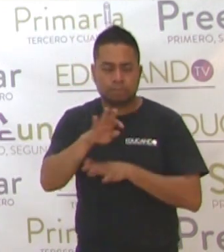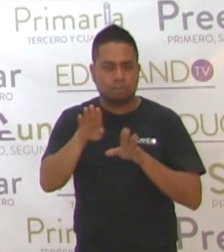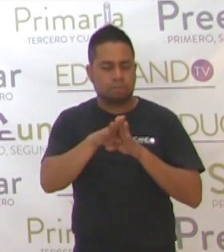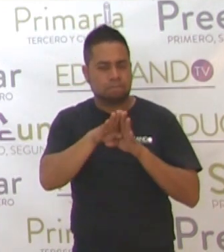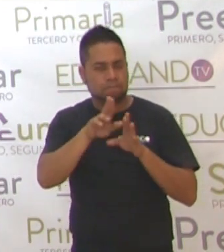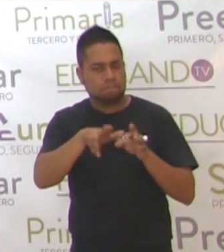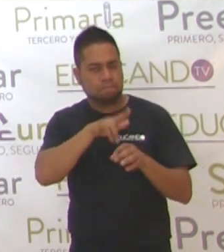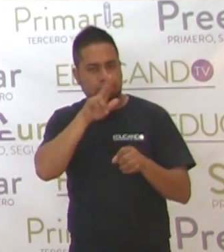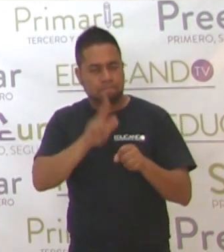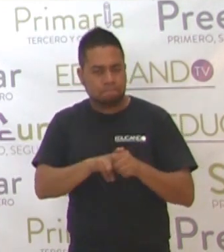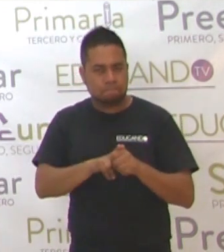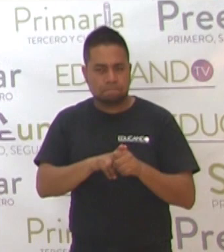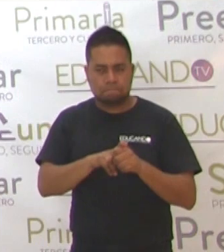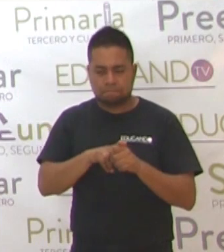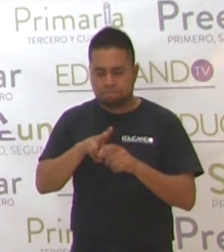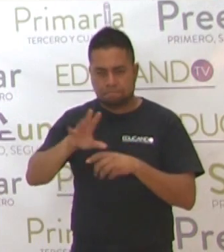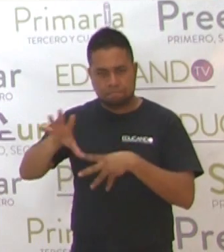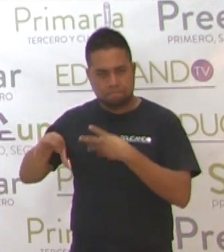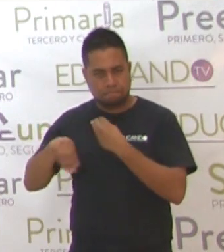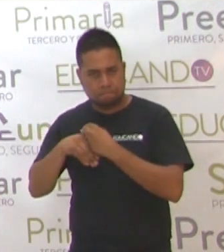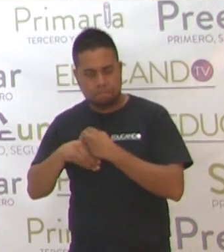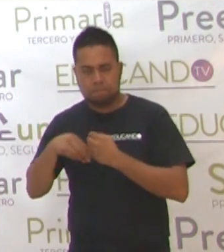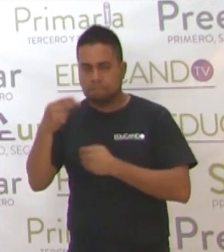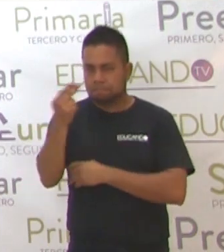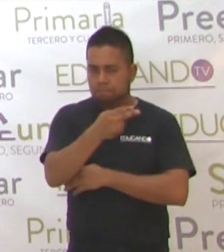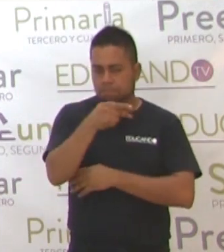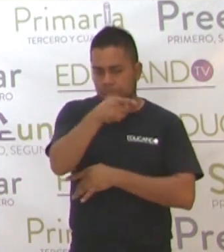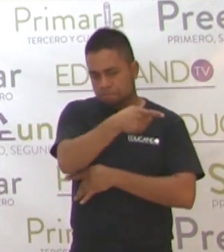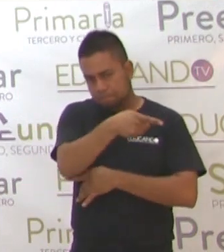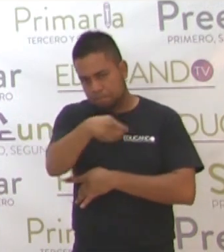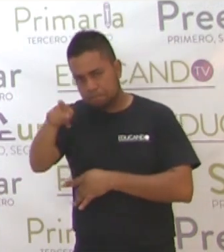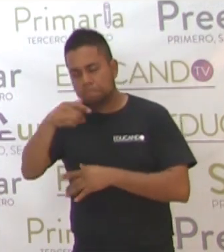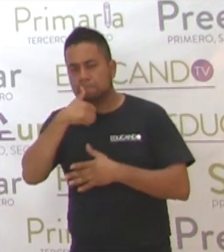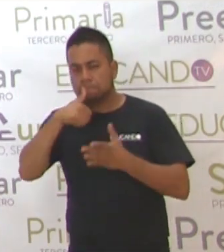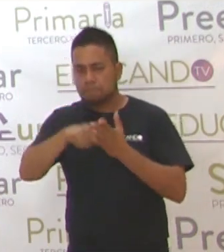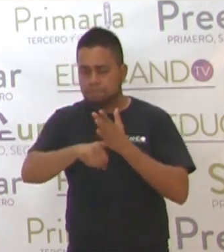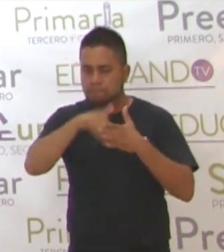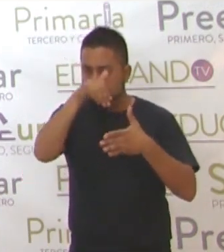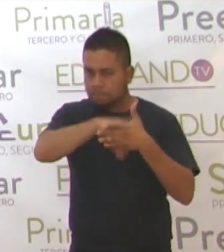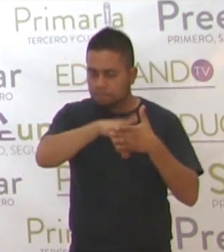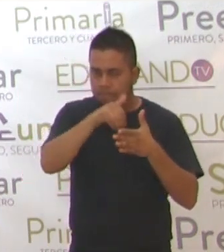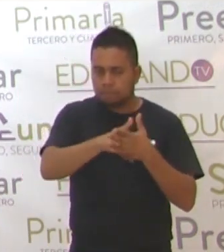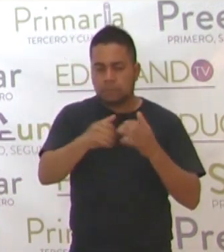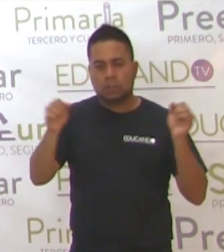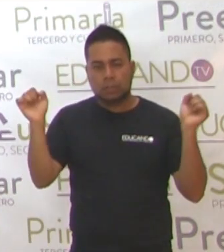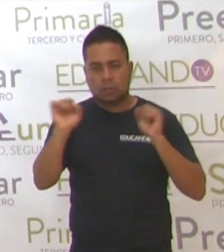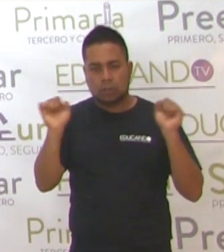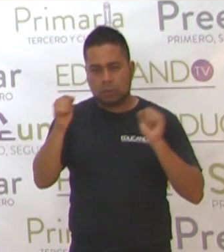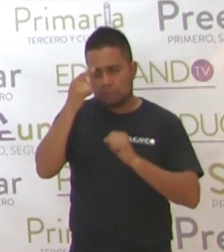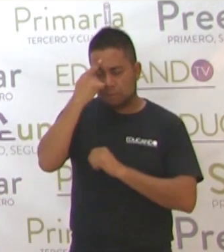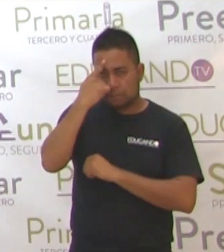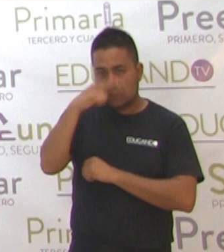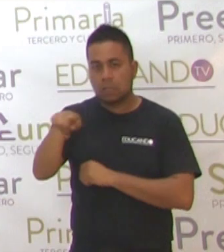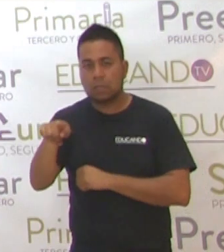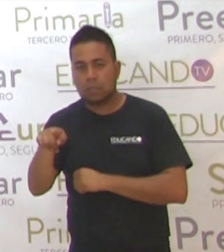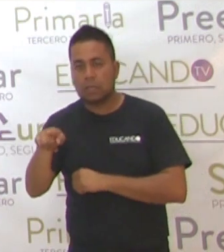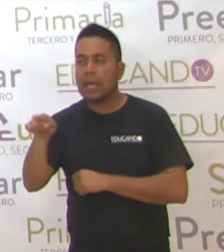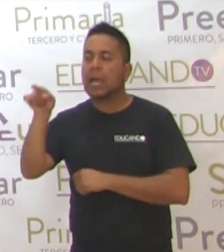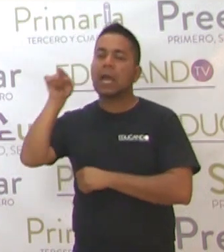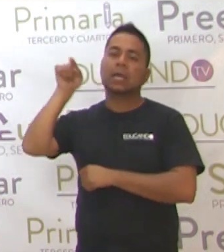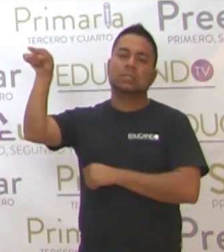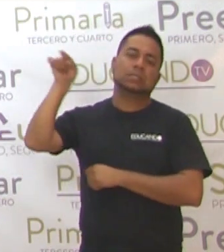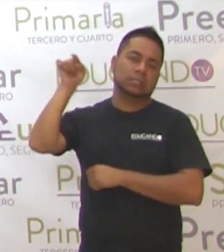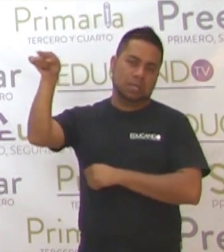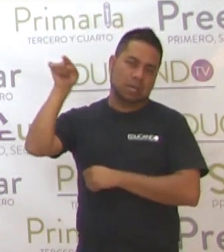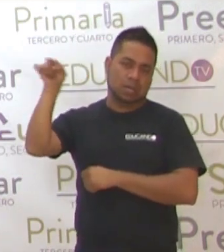a completa la oración necesito que vayas al correo corre para allá